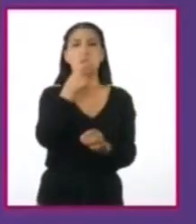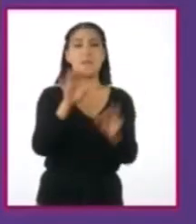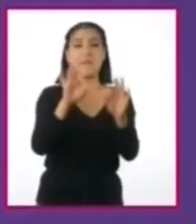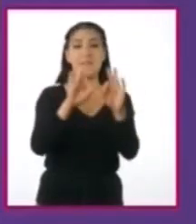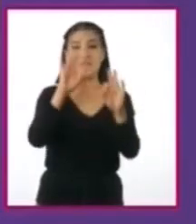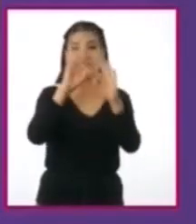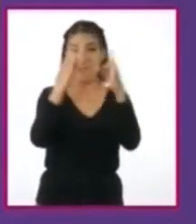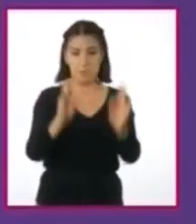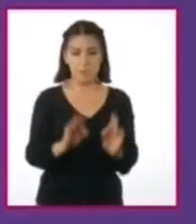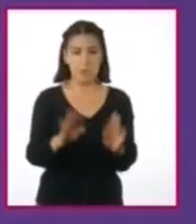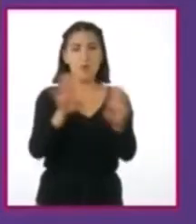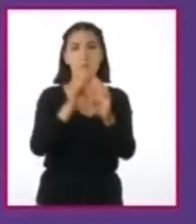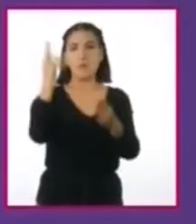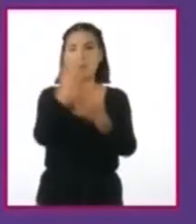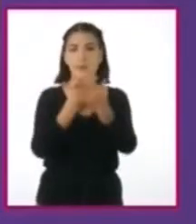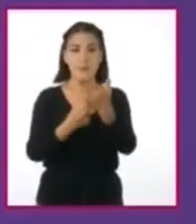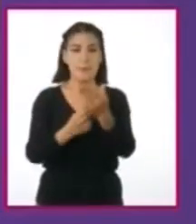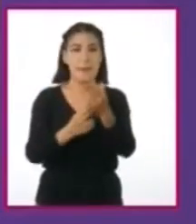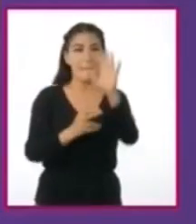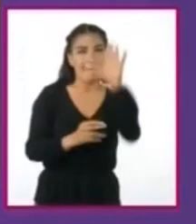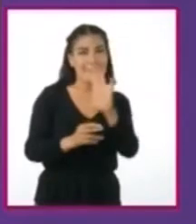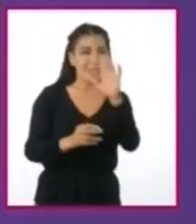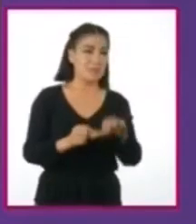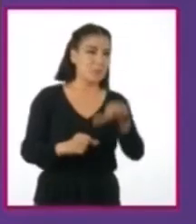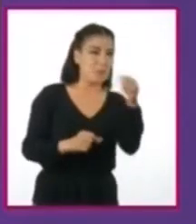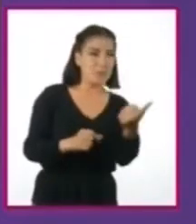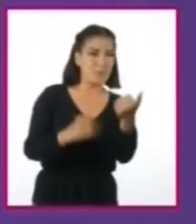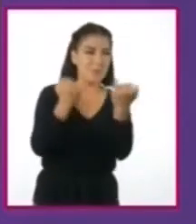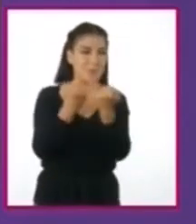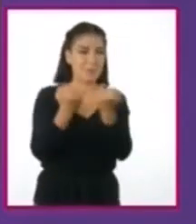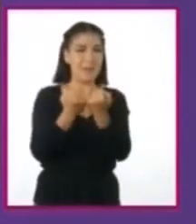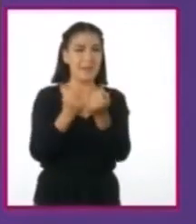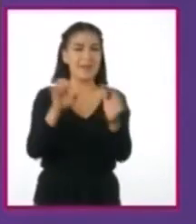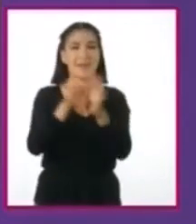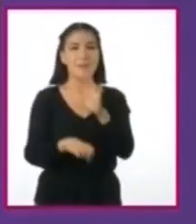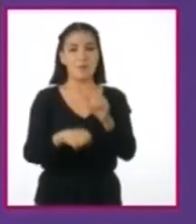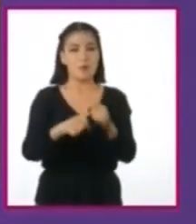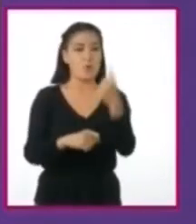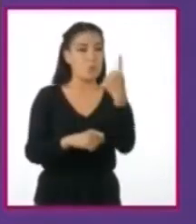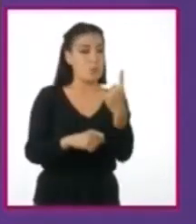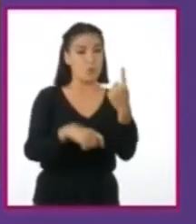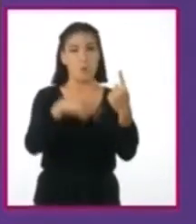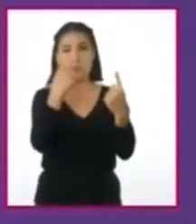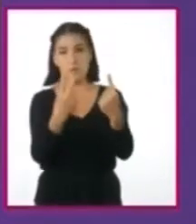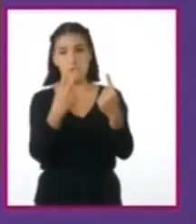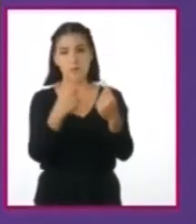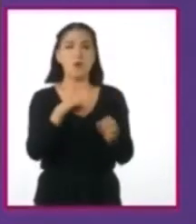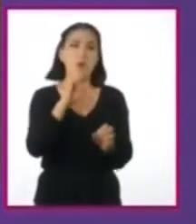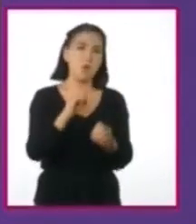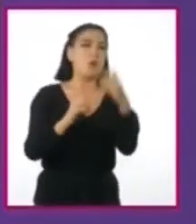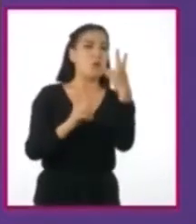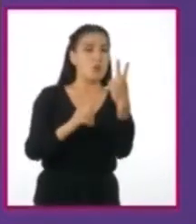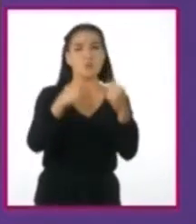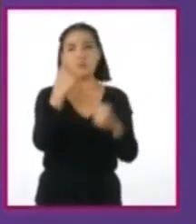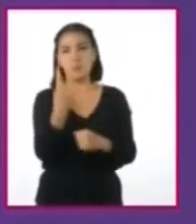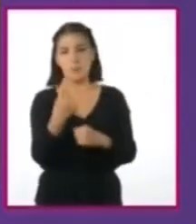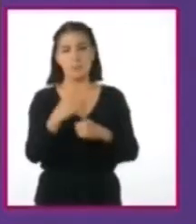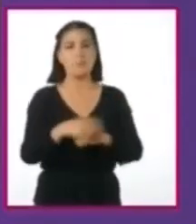está dibujada a escala de la otra. Por ejemplo, 1:2 o 2:1.